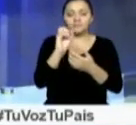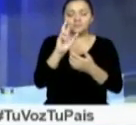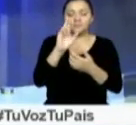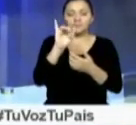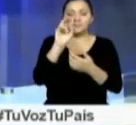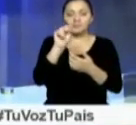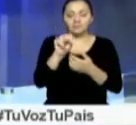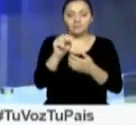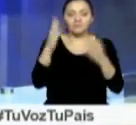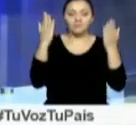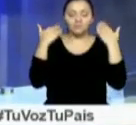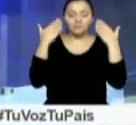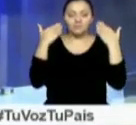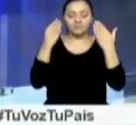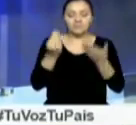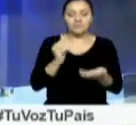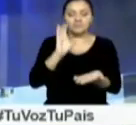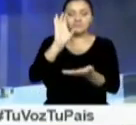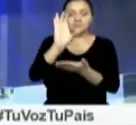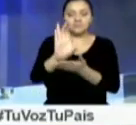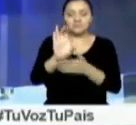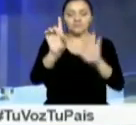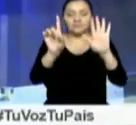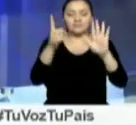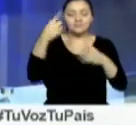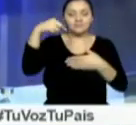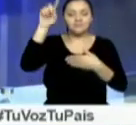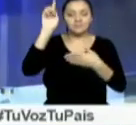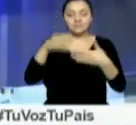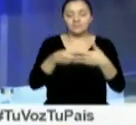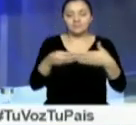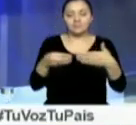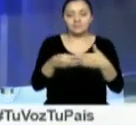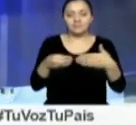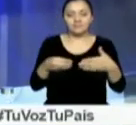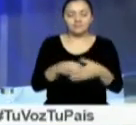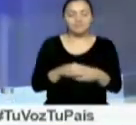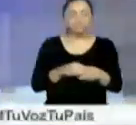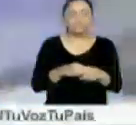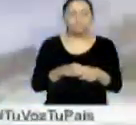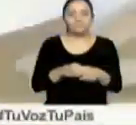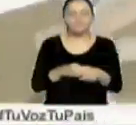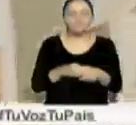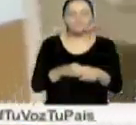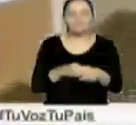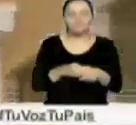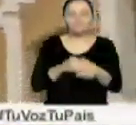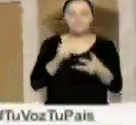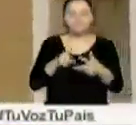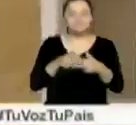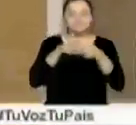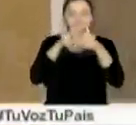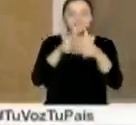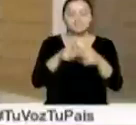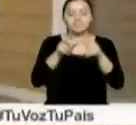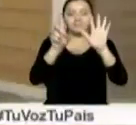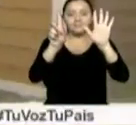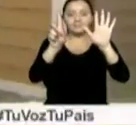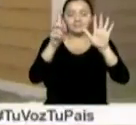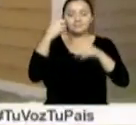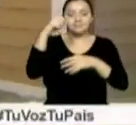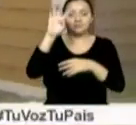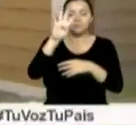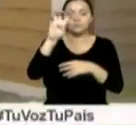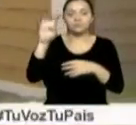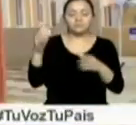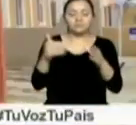Esta obra alcanza una inversión de más de 6 millones d con un crédito por por 6,4 millones de